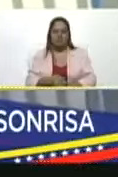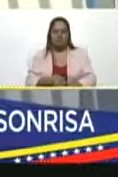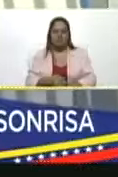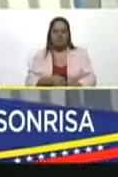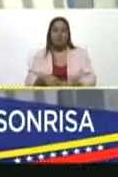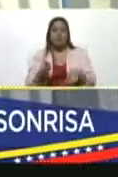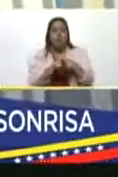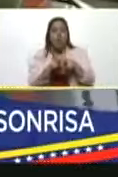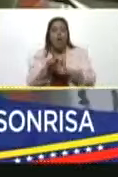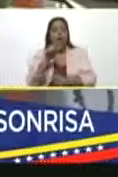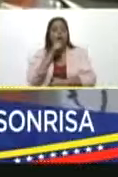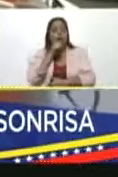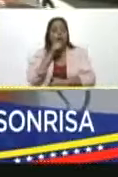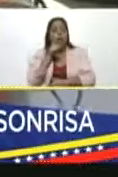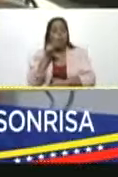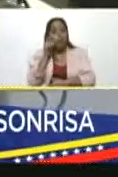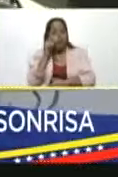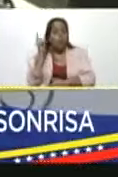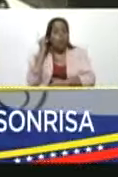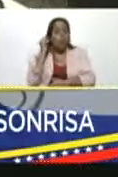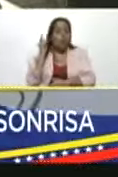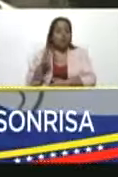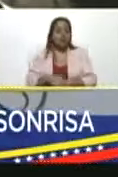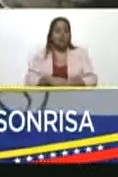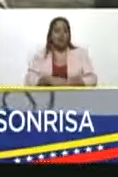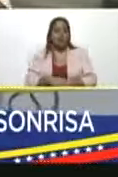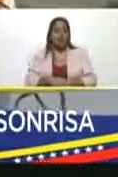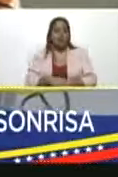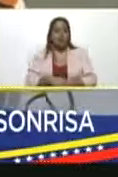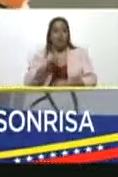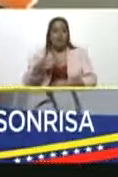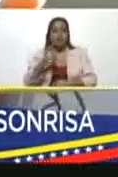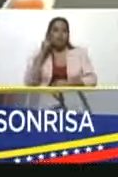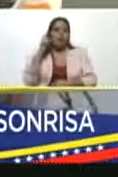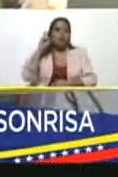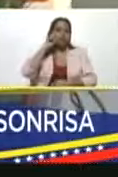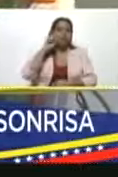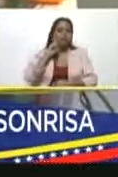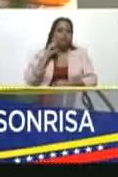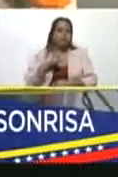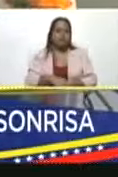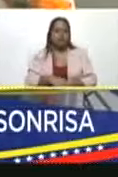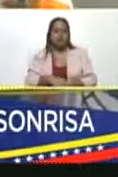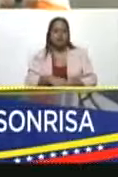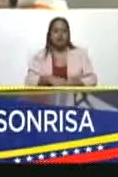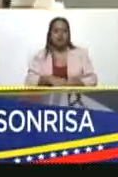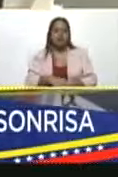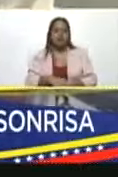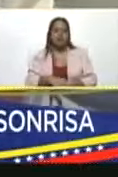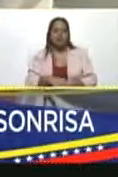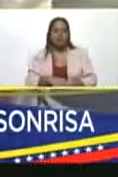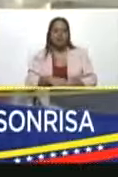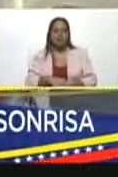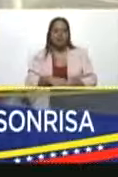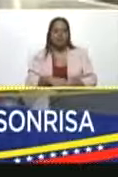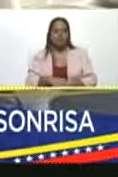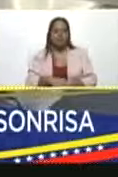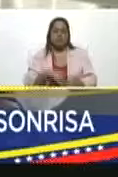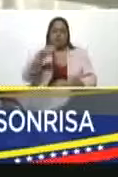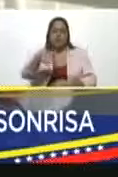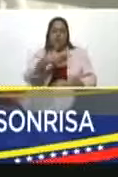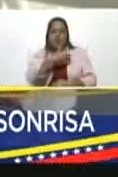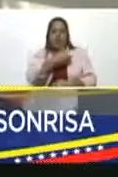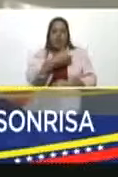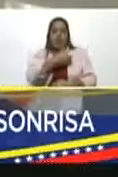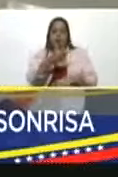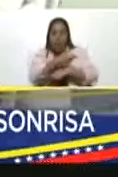nuestros abuelos, nuestras abuelitas, cómo son nuestras embarazadas, la ruta materna. Por aquí está